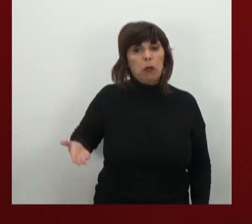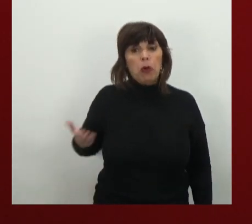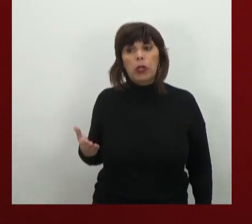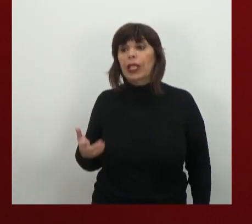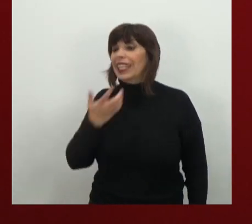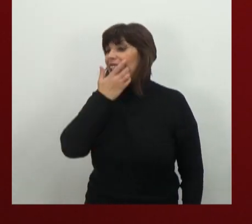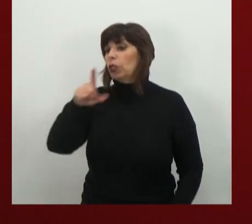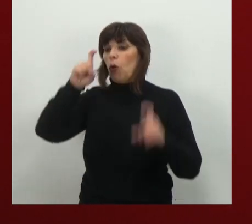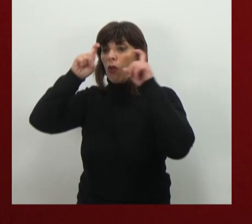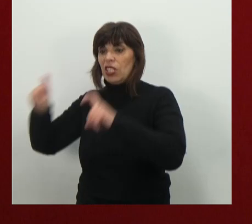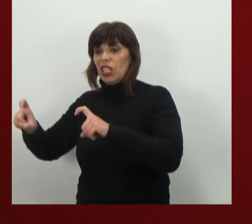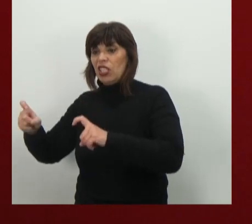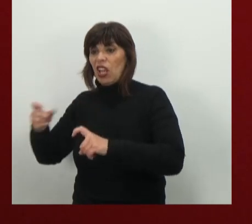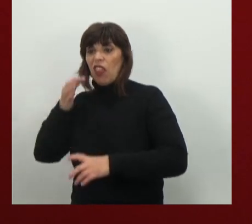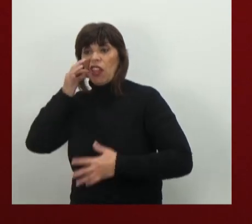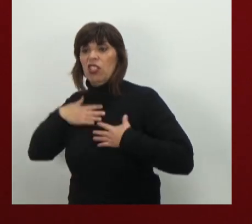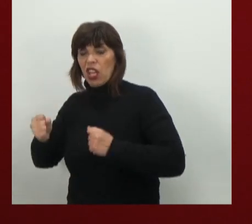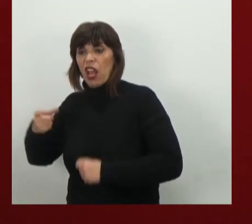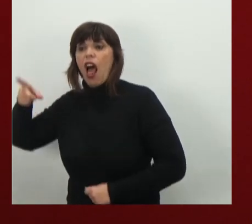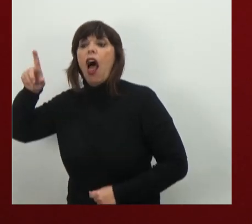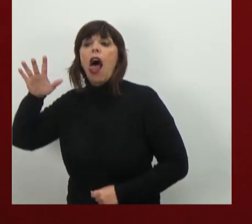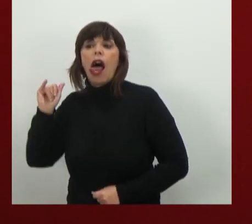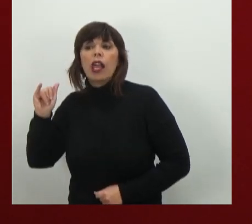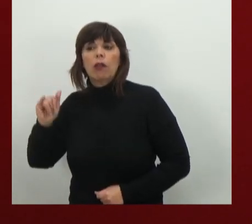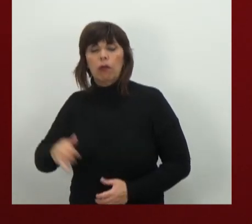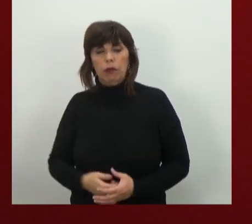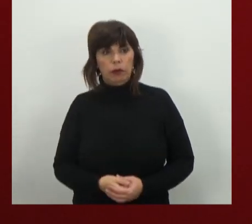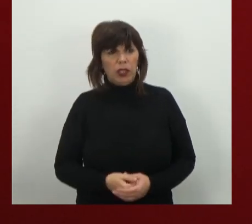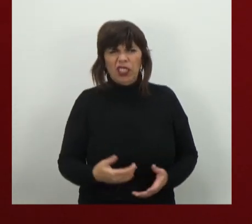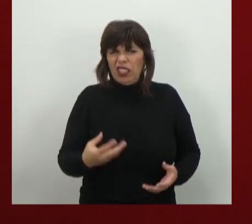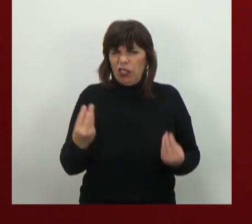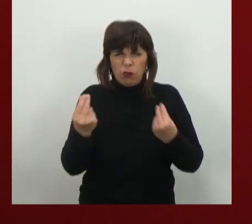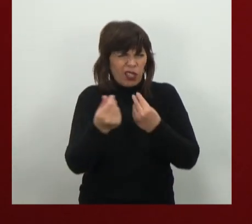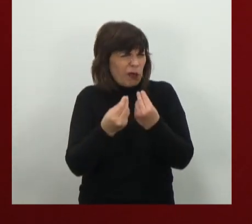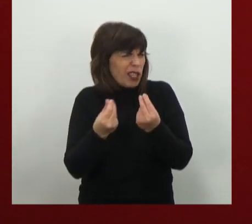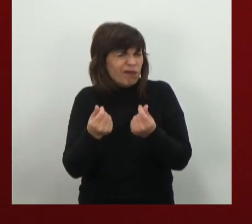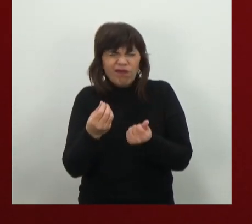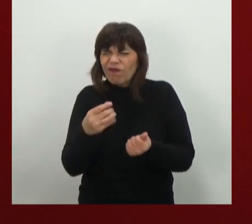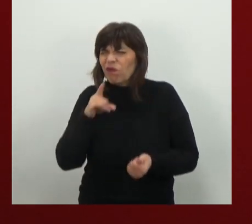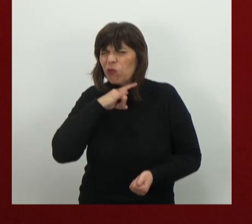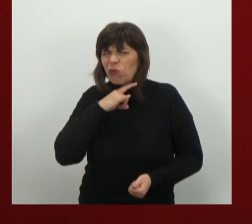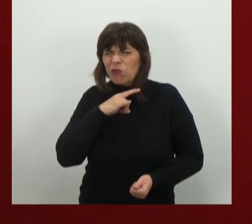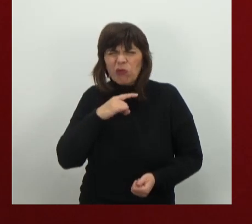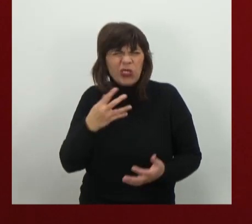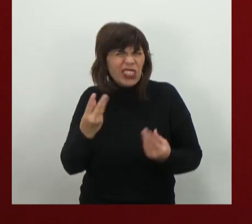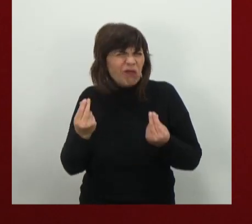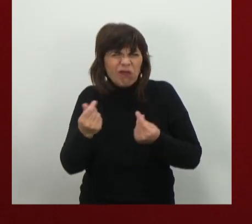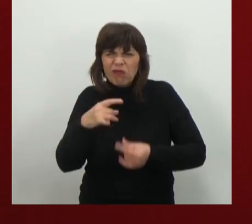sana. Y yo percibí que algo estaba mal. Porque ese gozo, esa